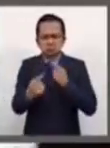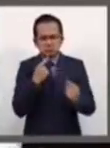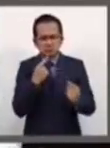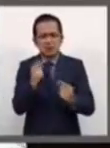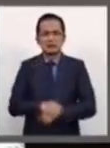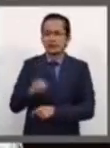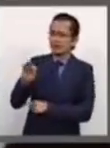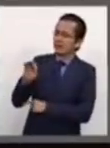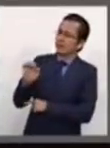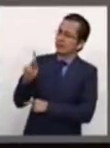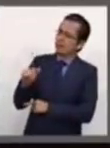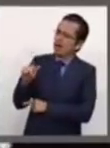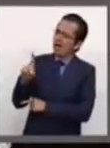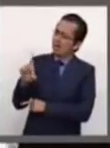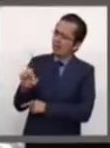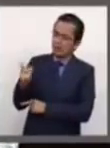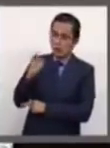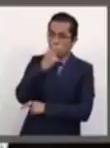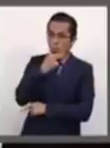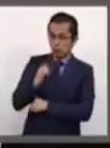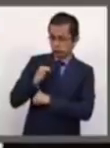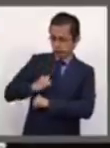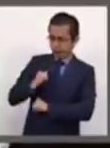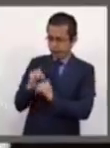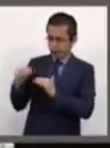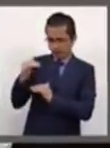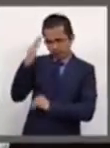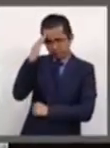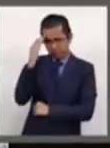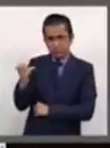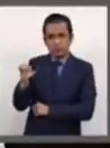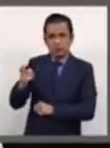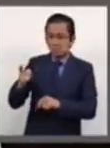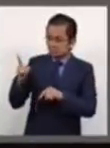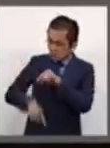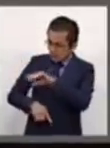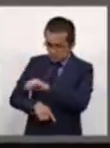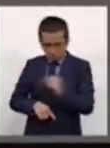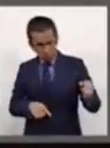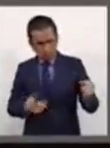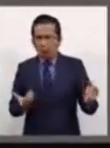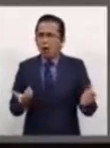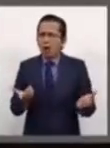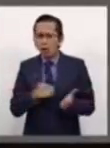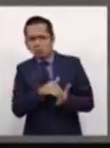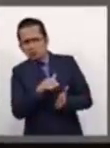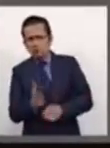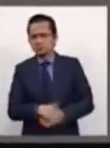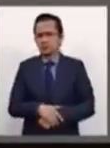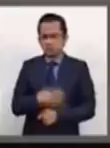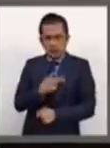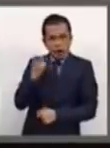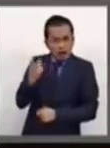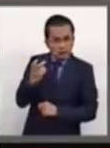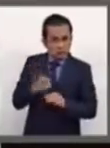FEPADE. Pero no es ese hecho, es el contexto en lo que se da la separación